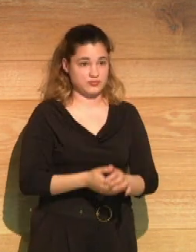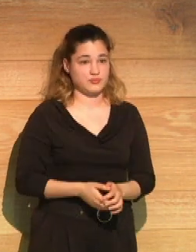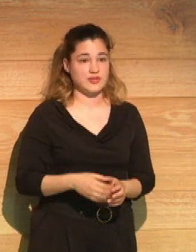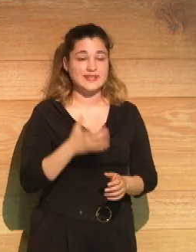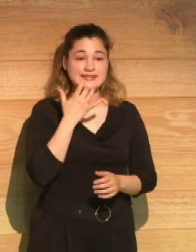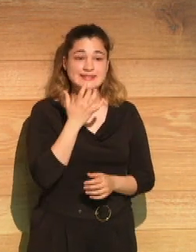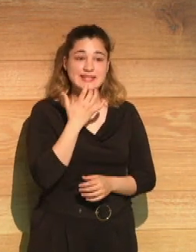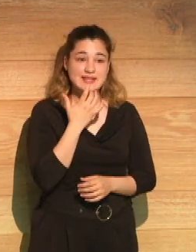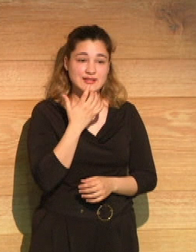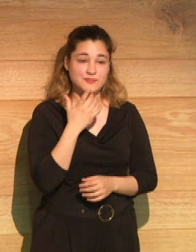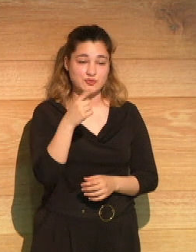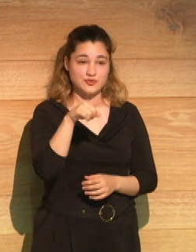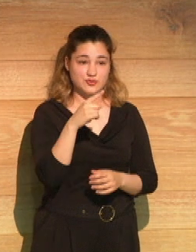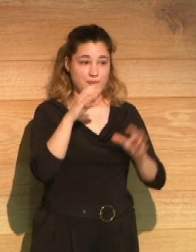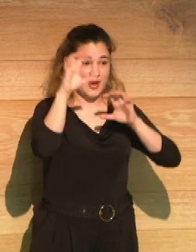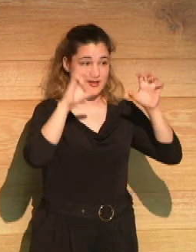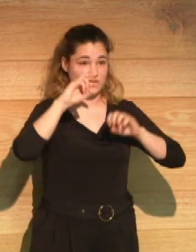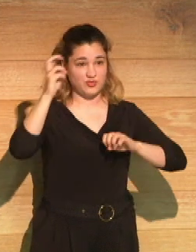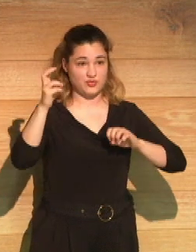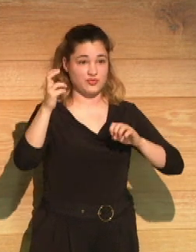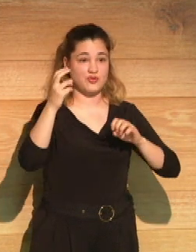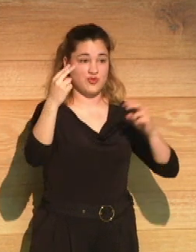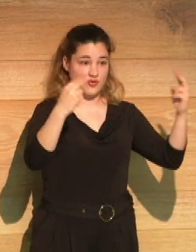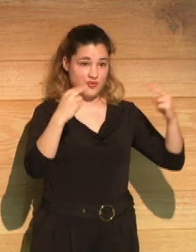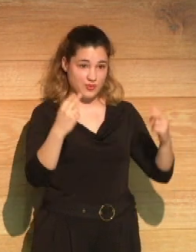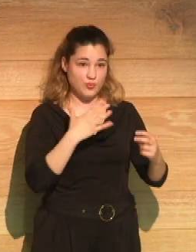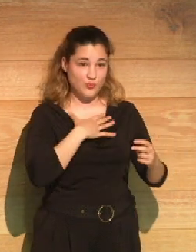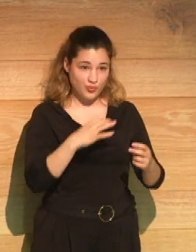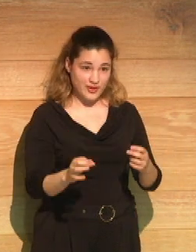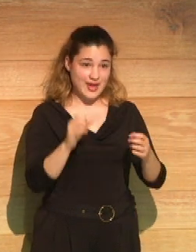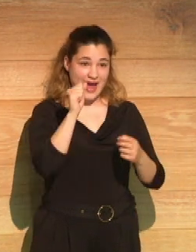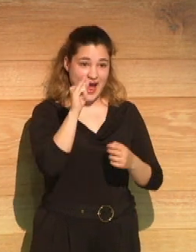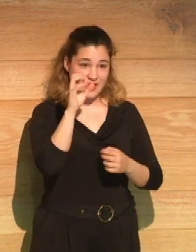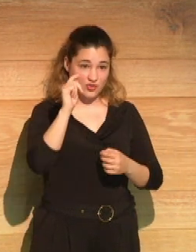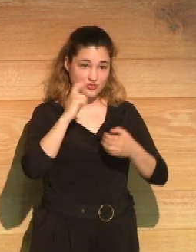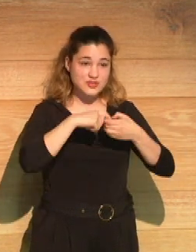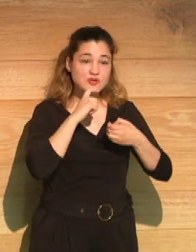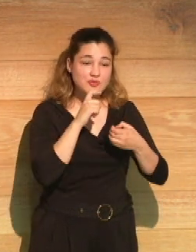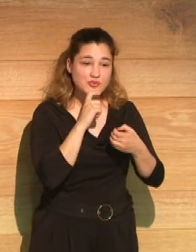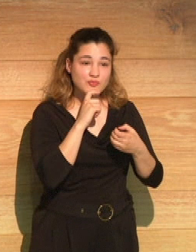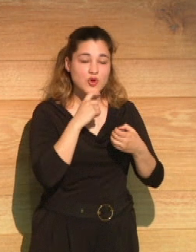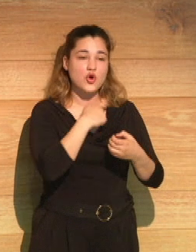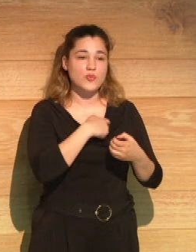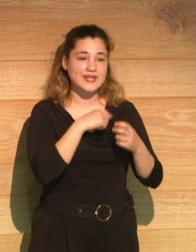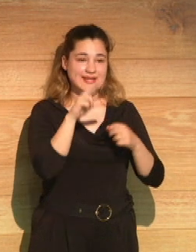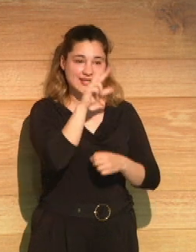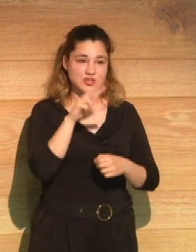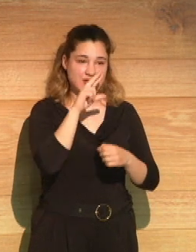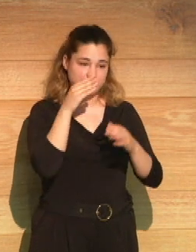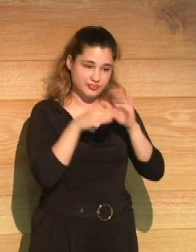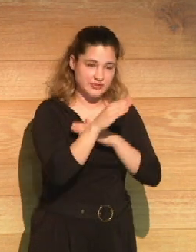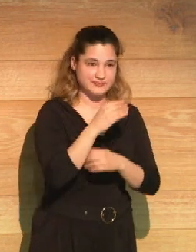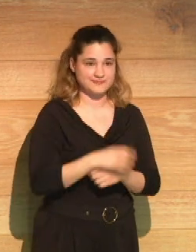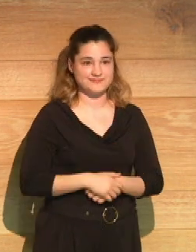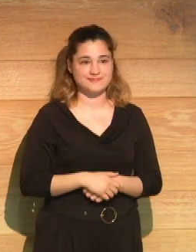Si nos acompañan hoy desde otros países, pueden unirse a ICON a través de sus comités nacionales.